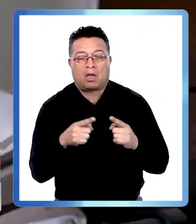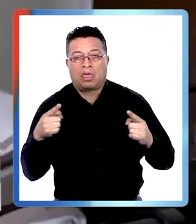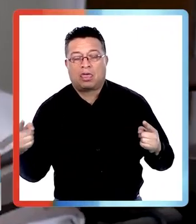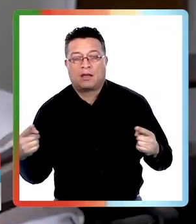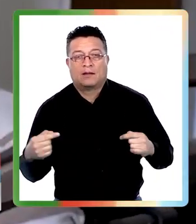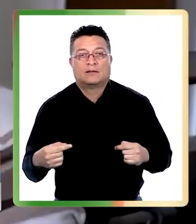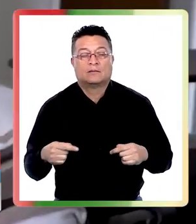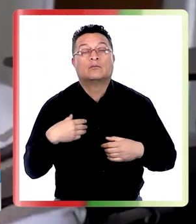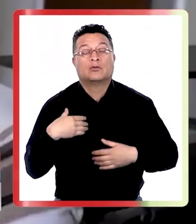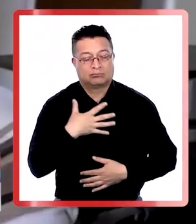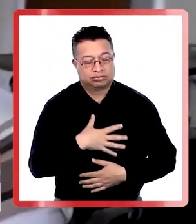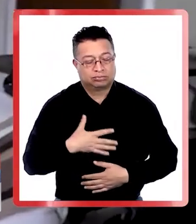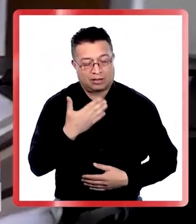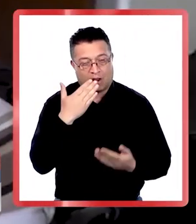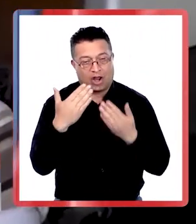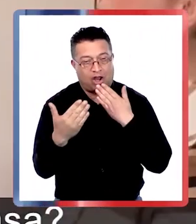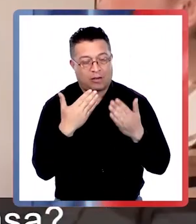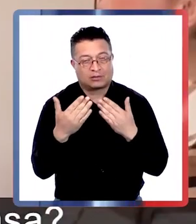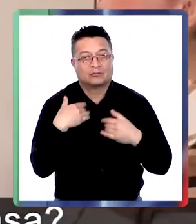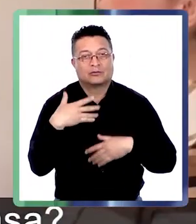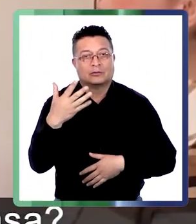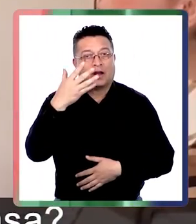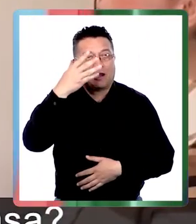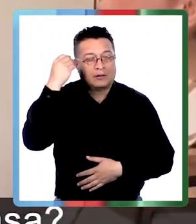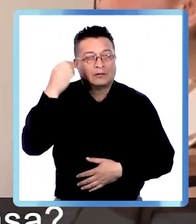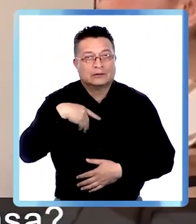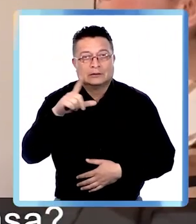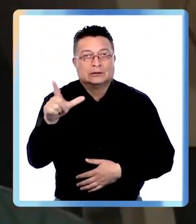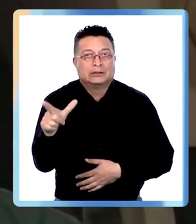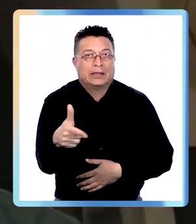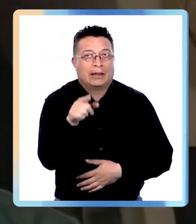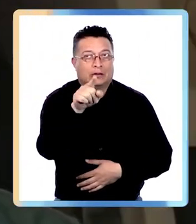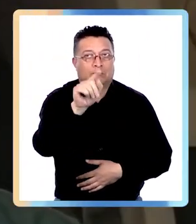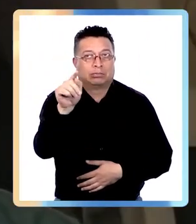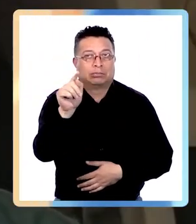agradable conversar. Había olvidado lo lenta que era esta máquina.